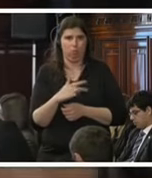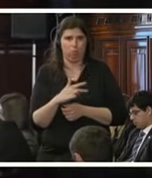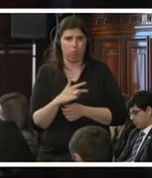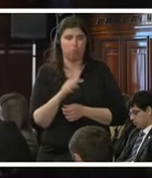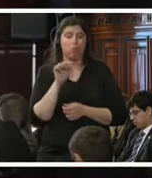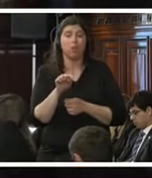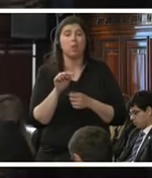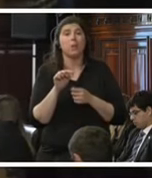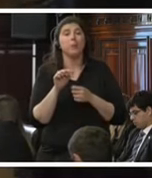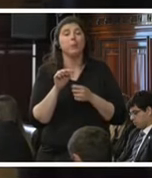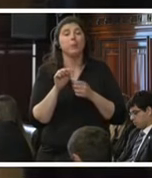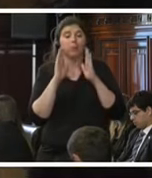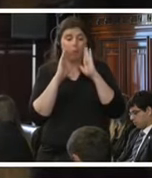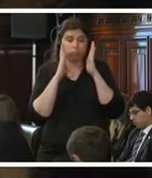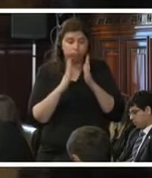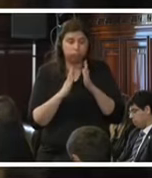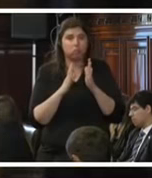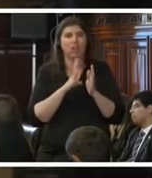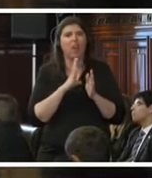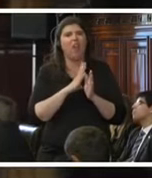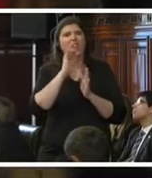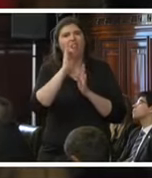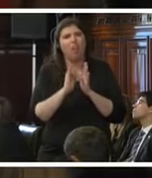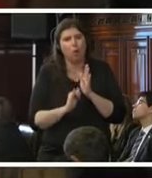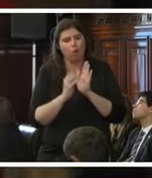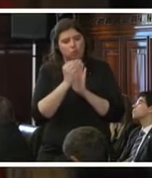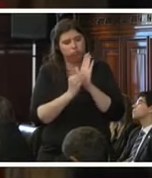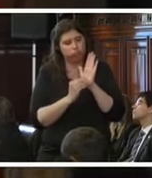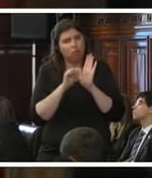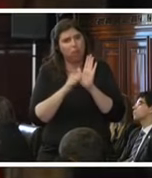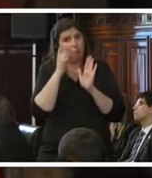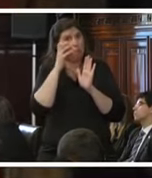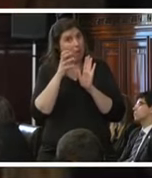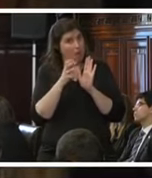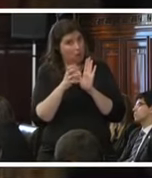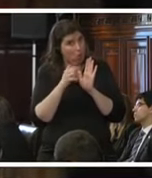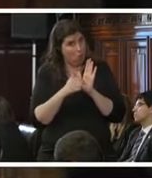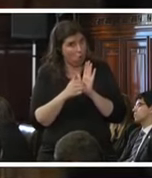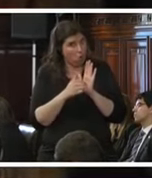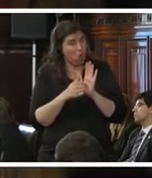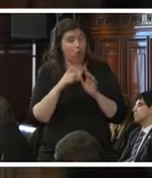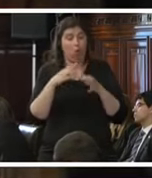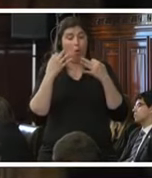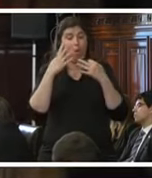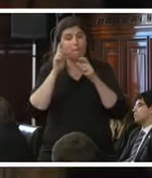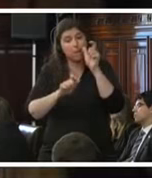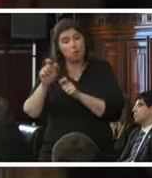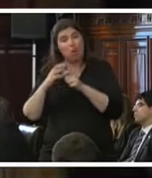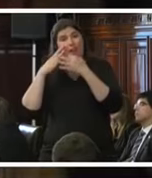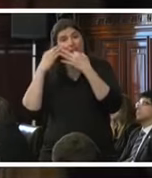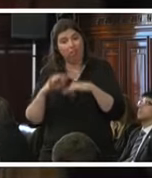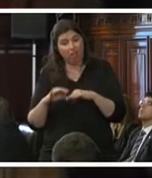función a los indicadores definidos como de peligro, a fin de que quienes deban actuar tomen las